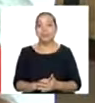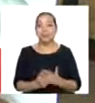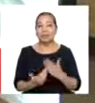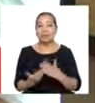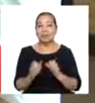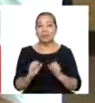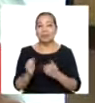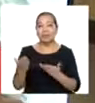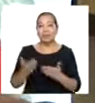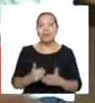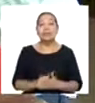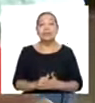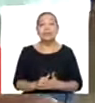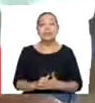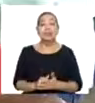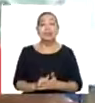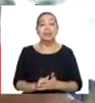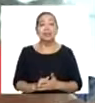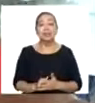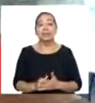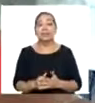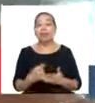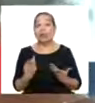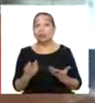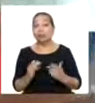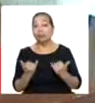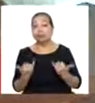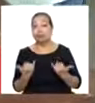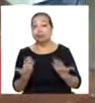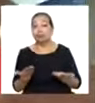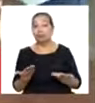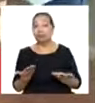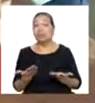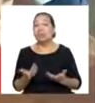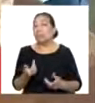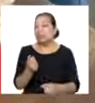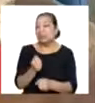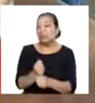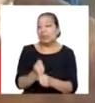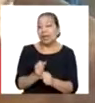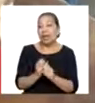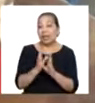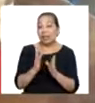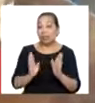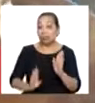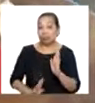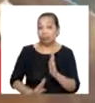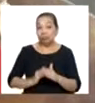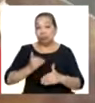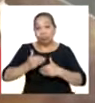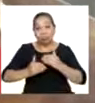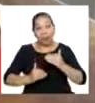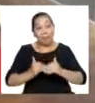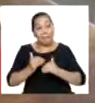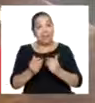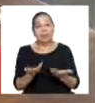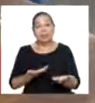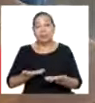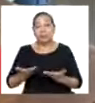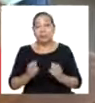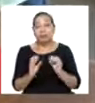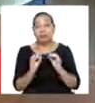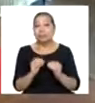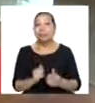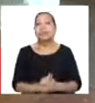Buenos días, bienvenidos al CITE Madera. Bueno, como parte de las actividades por el Día del Emprendedor, uno de los servicios que